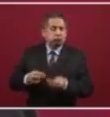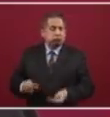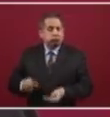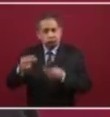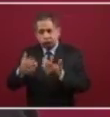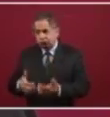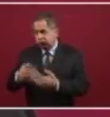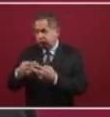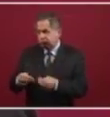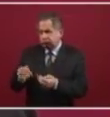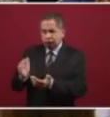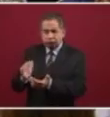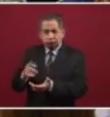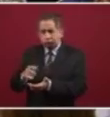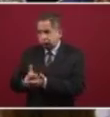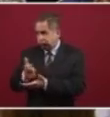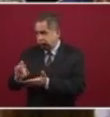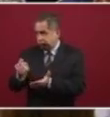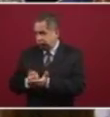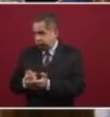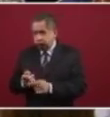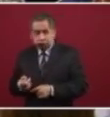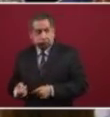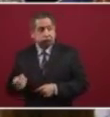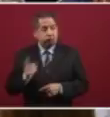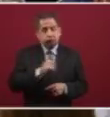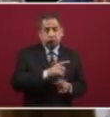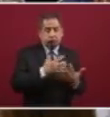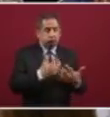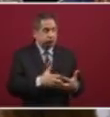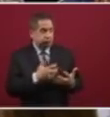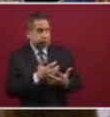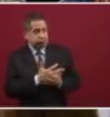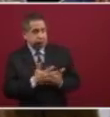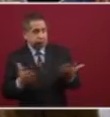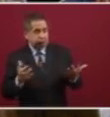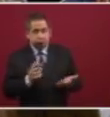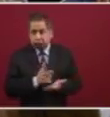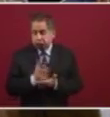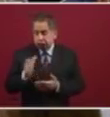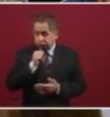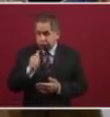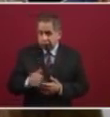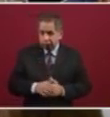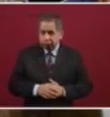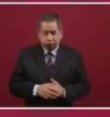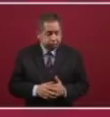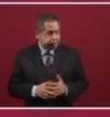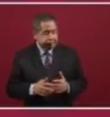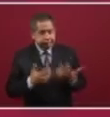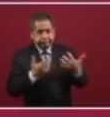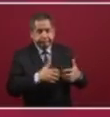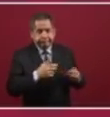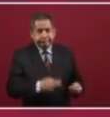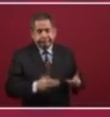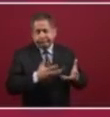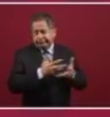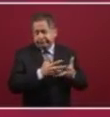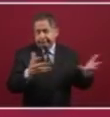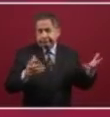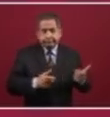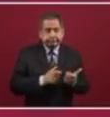pequeños, medianos empresarios y algunos de grandes